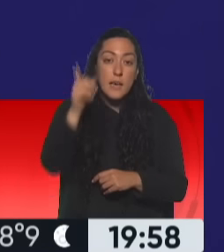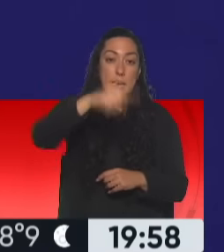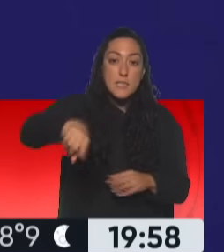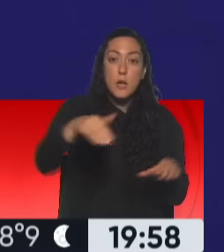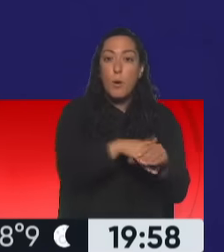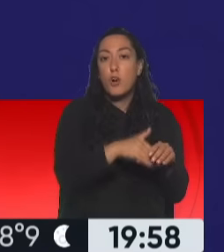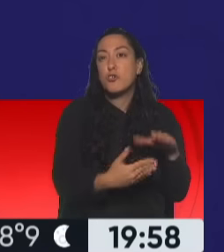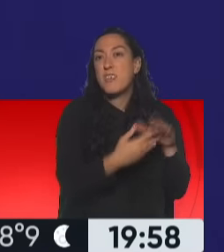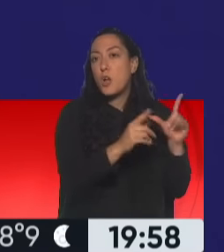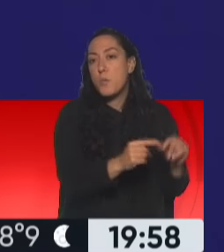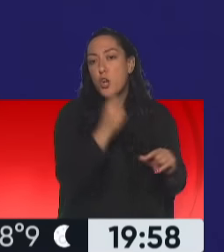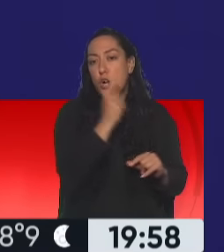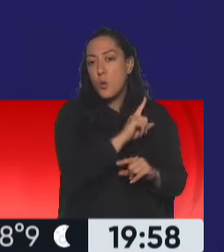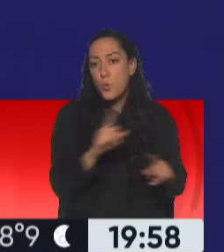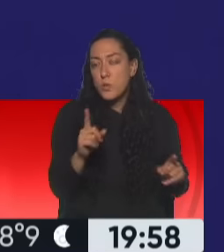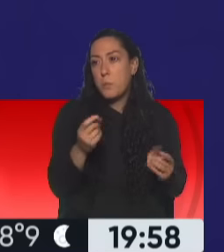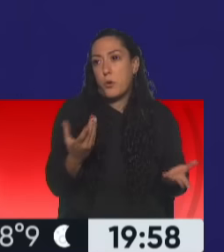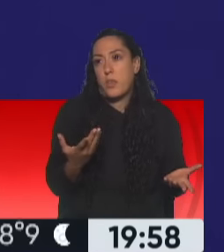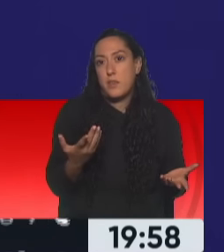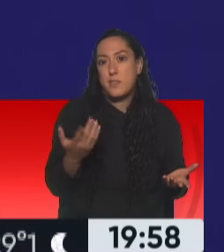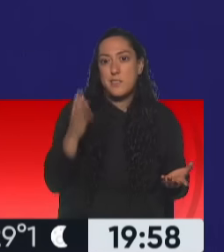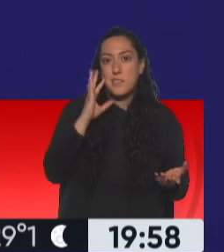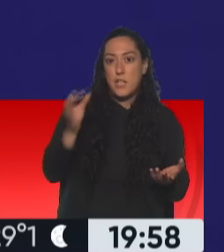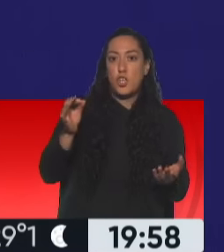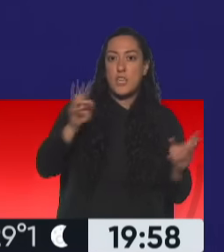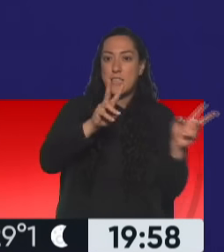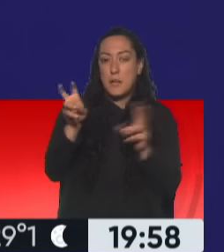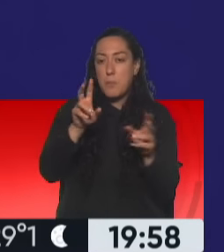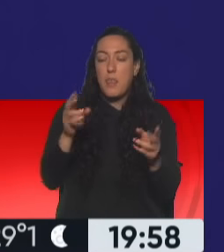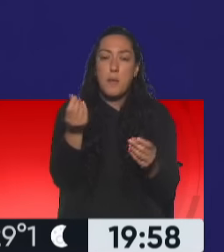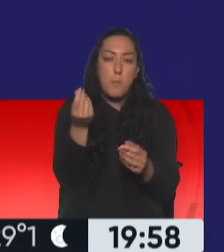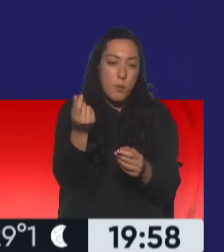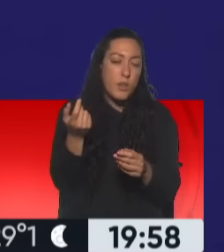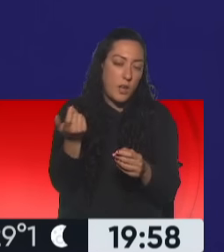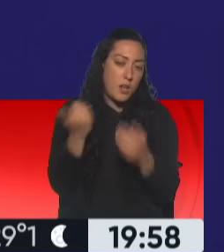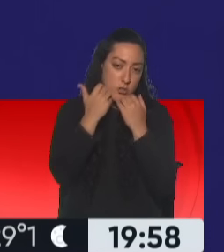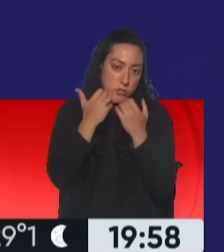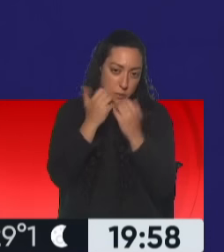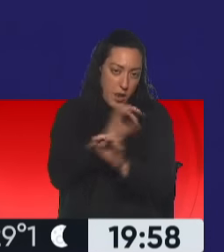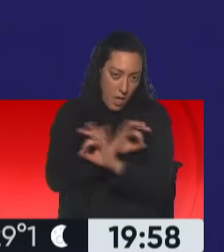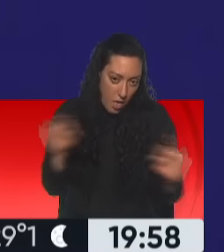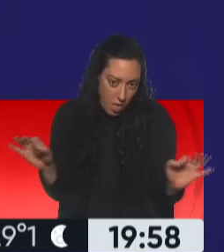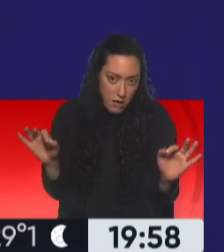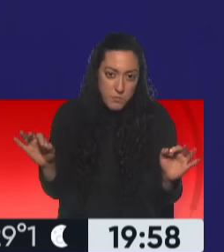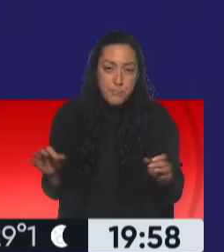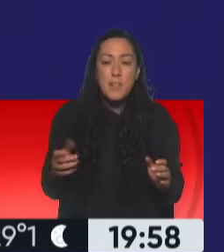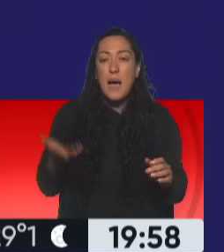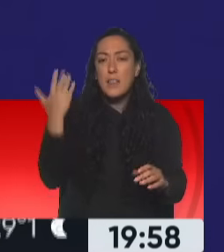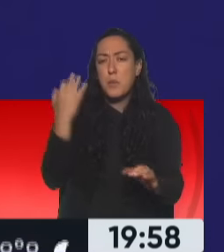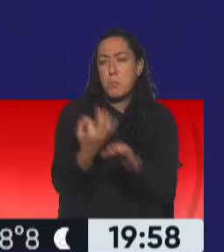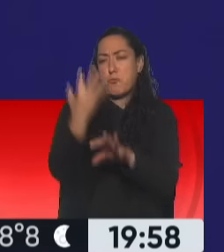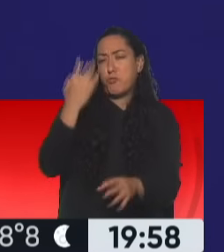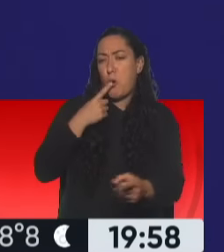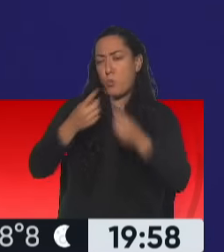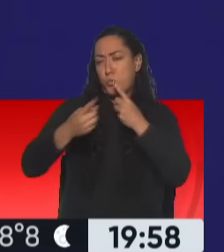Banco Central porque los deja en evidencia que no saben de cuestiones monetarias. Yo me acuerdo, un experimentado